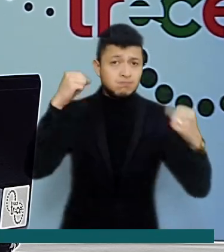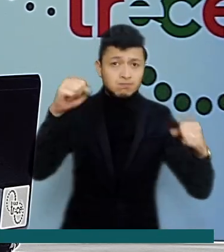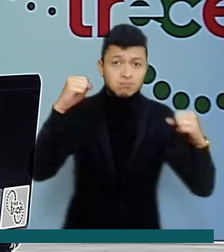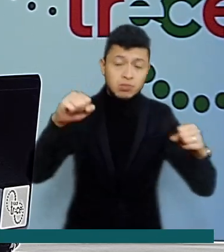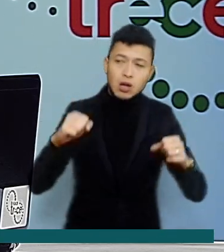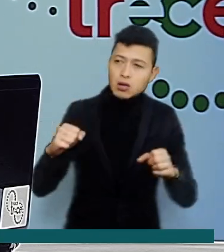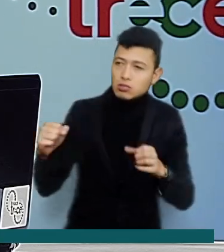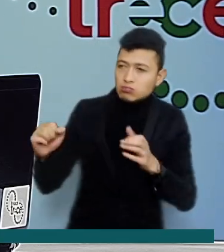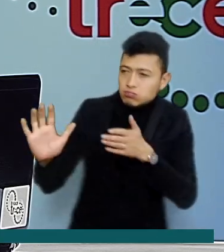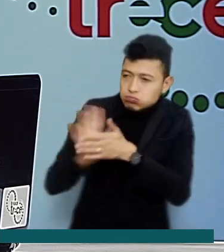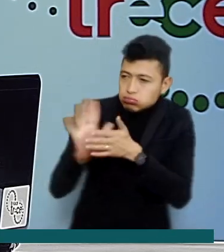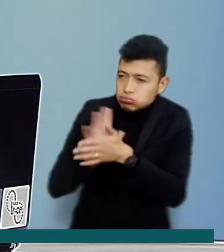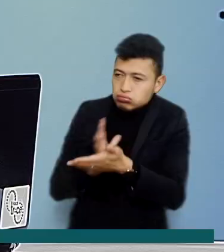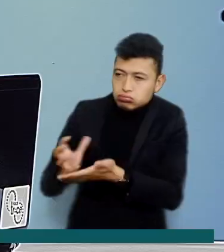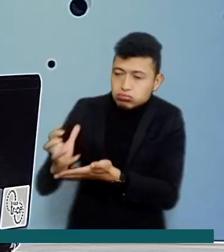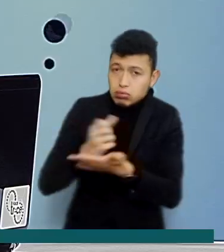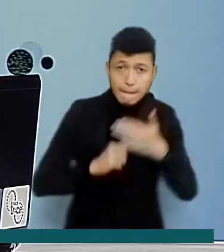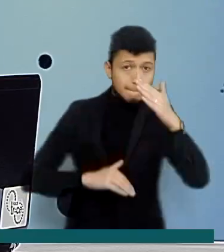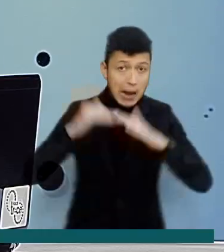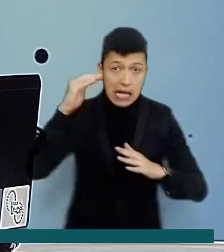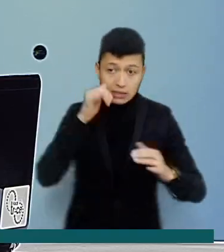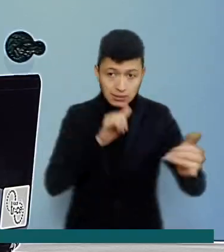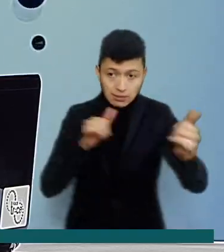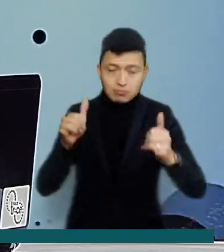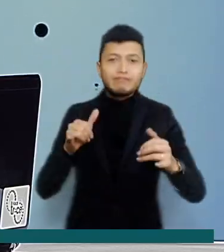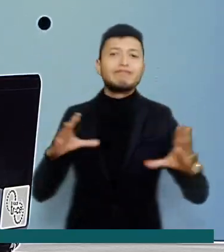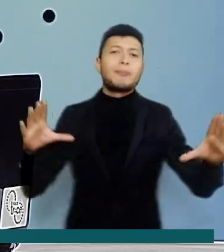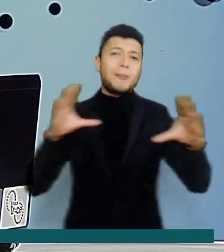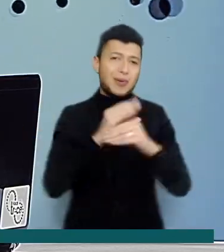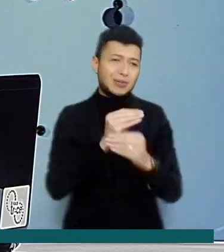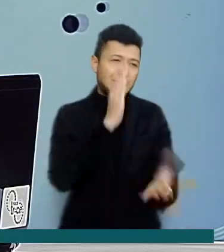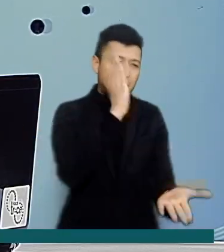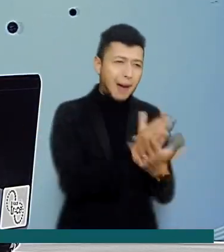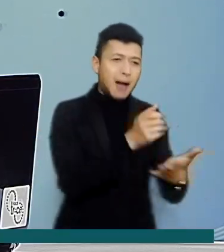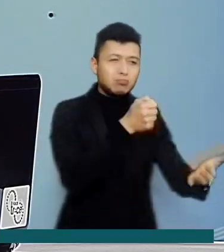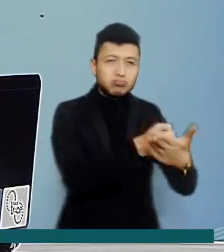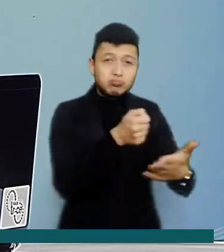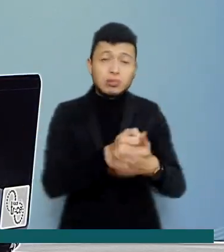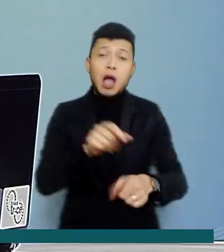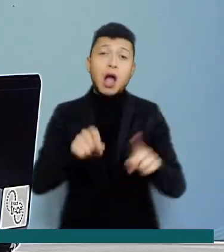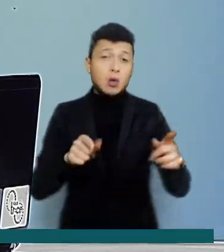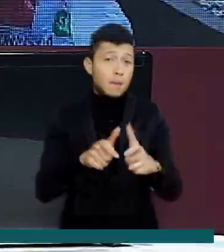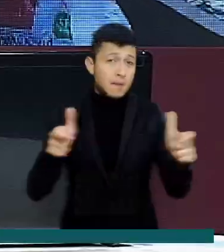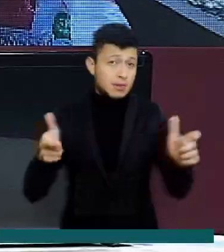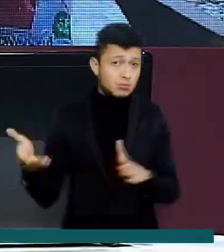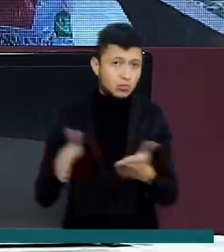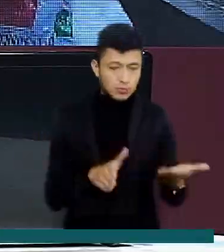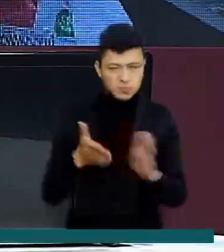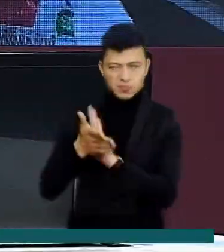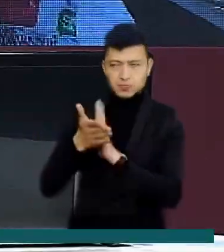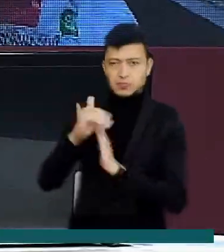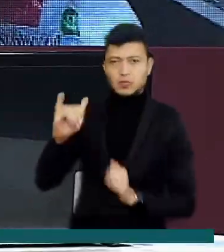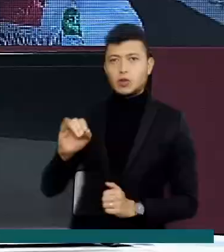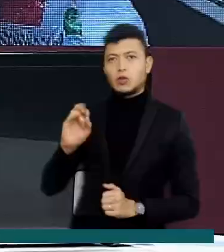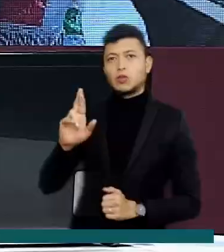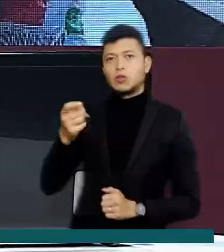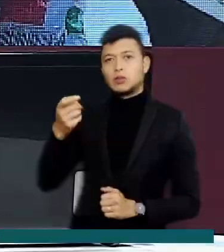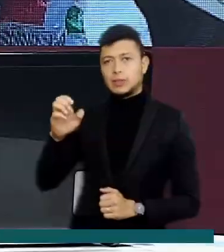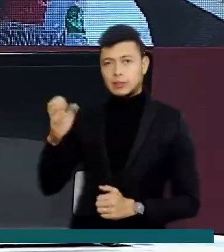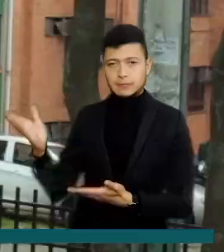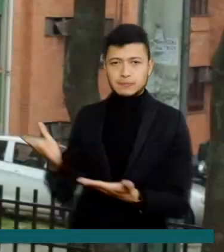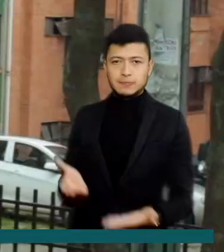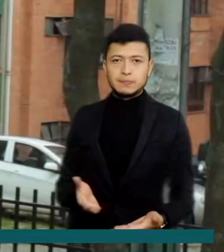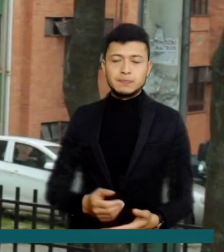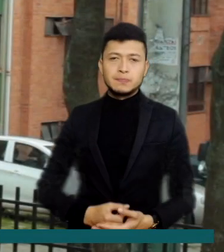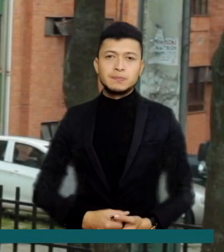registros, la mayoría de los hechos ocurren en horas de la noche y muchos de ellos dejan víctimas mortales. Jorge Torres nos tiene toda la información.